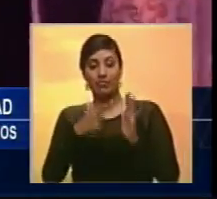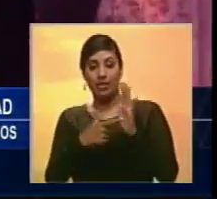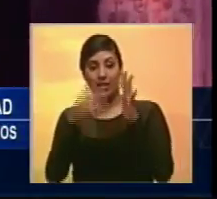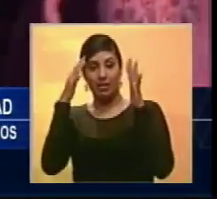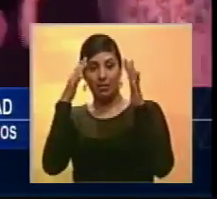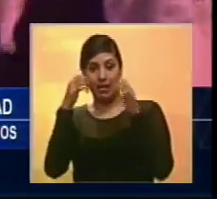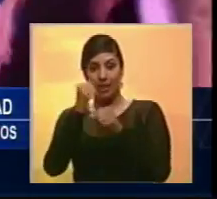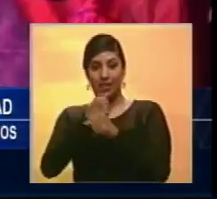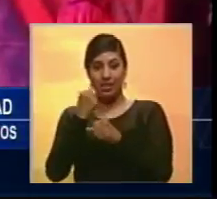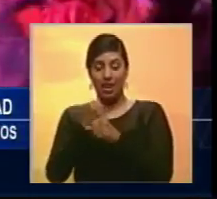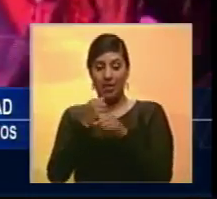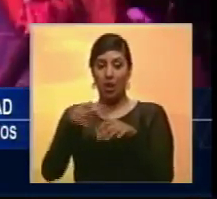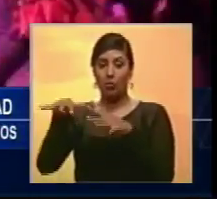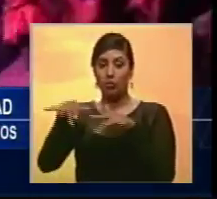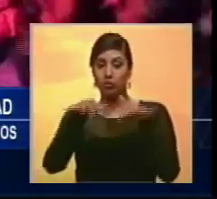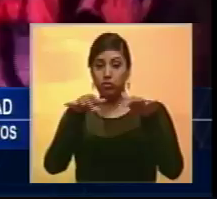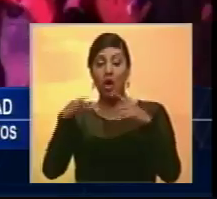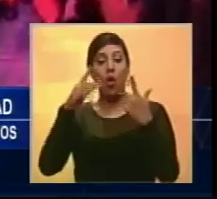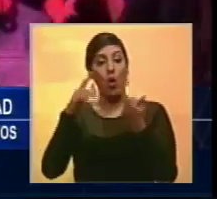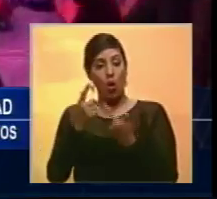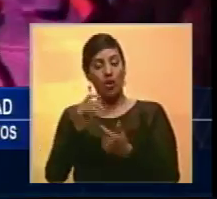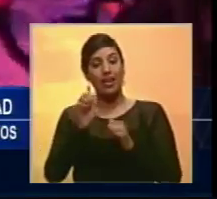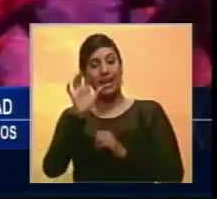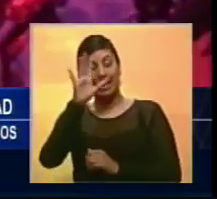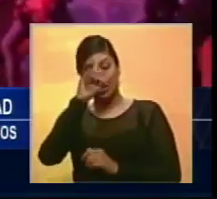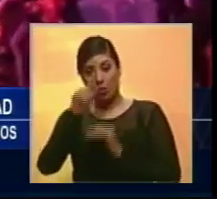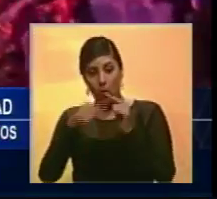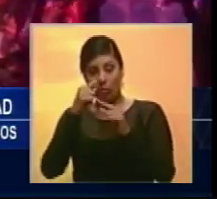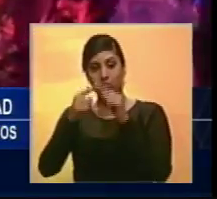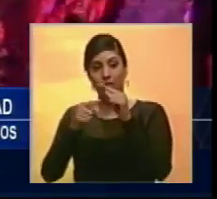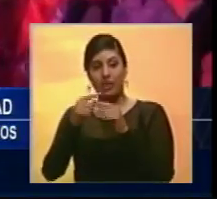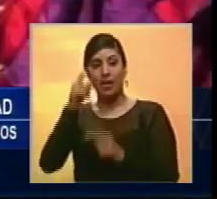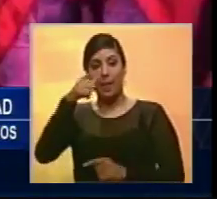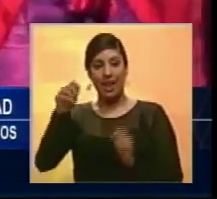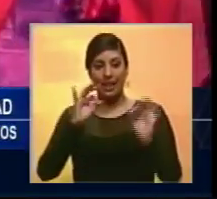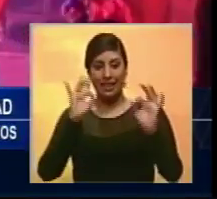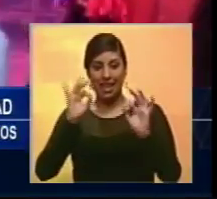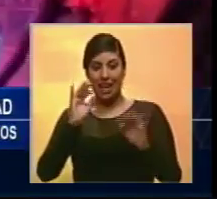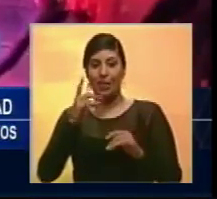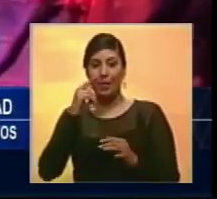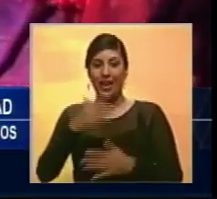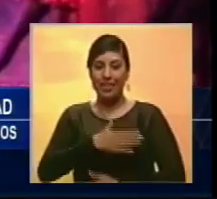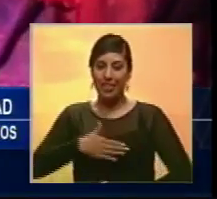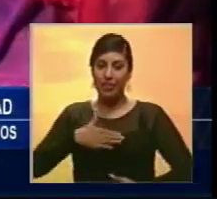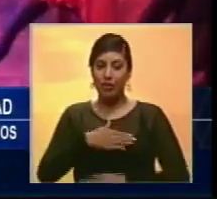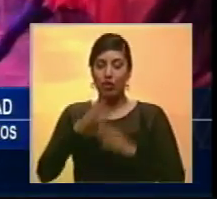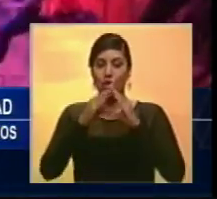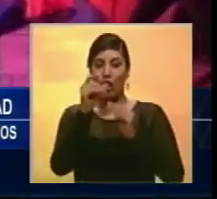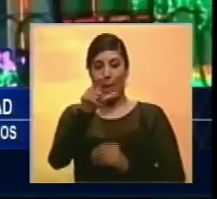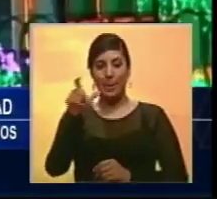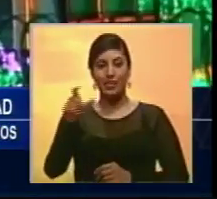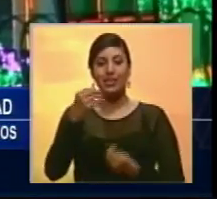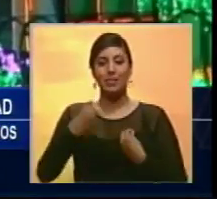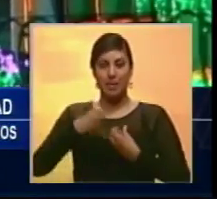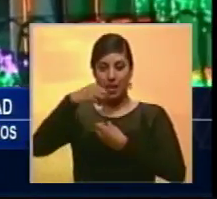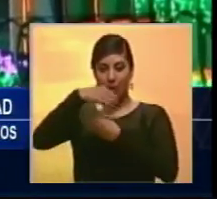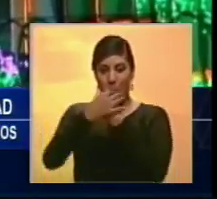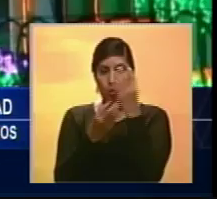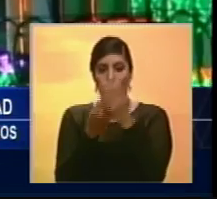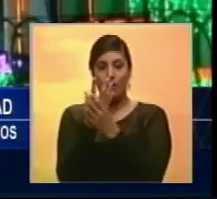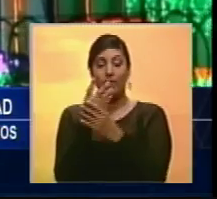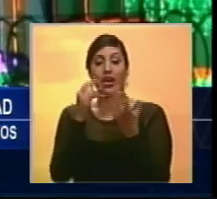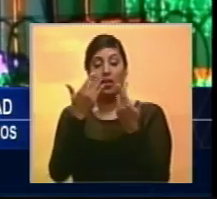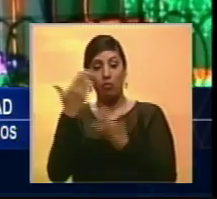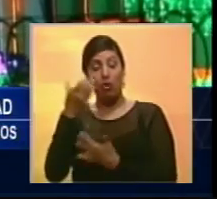sus destrezas en la danza y quienes por quinto año consecutivo lo realizan para el disfrute de todos los guanteños. El alcalde